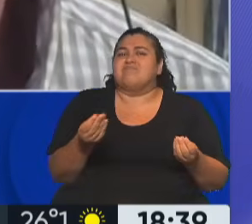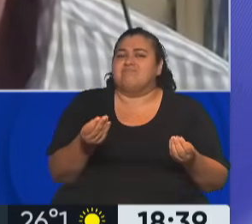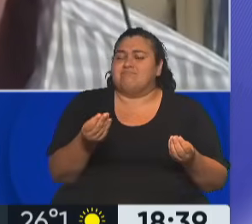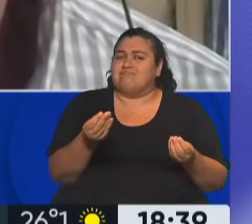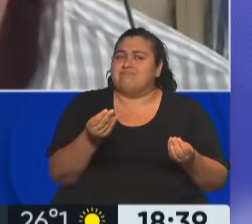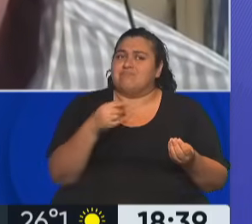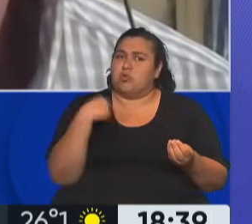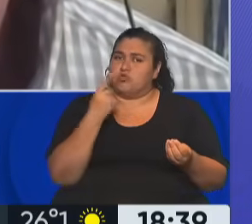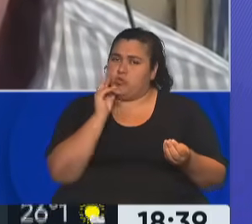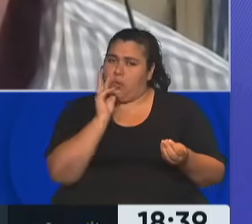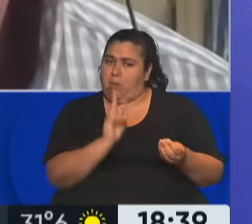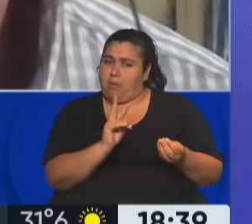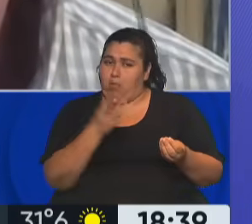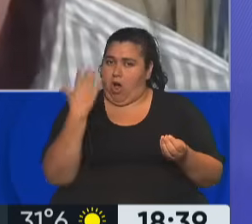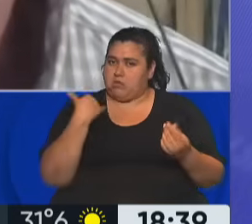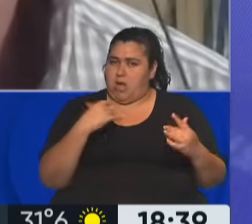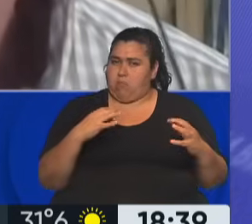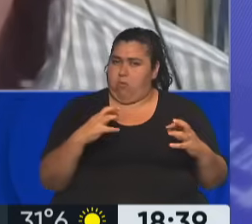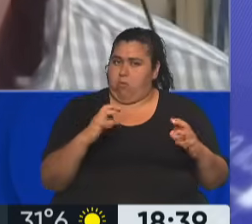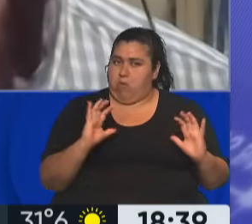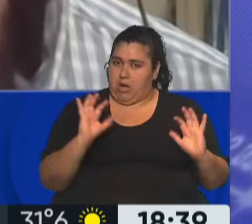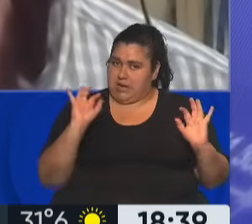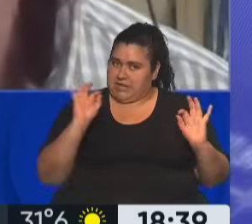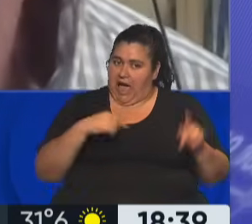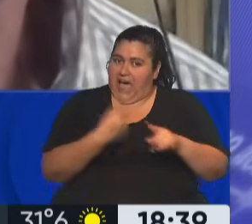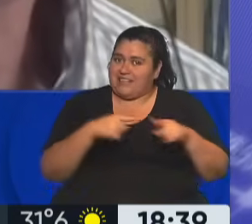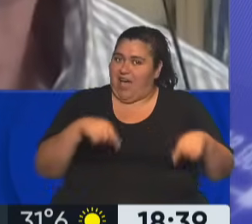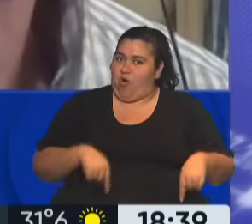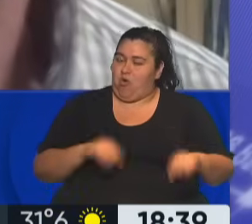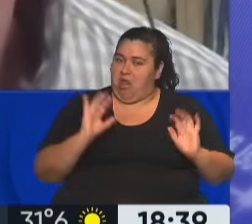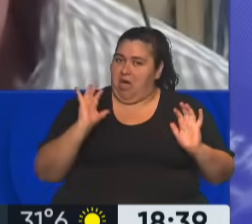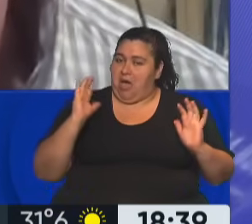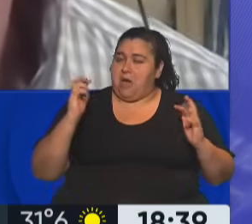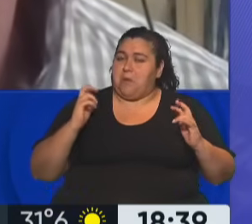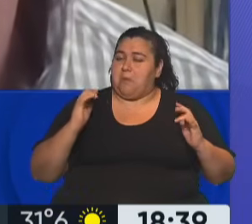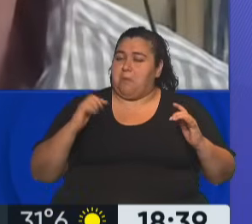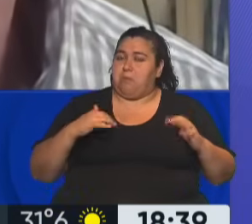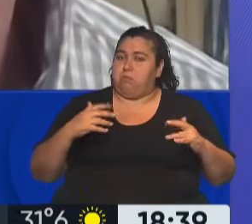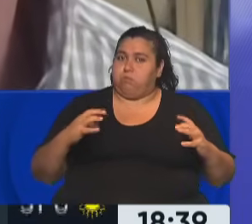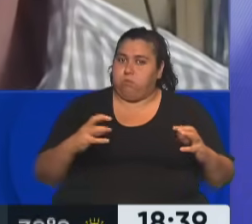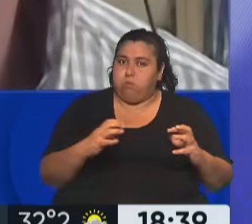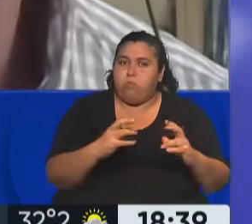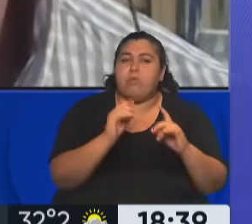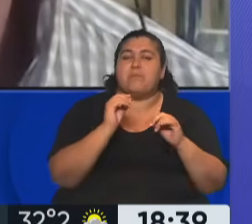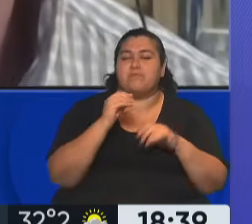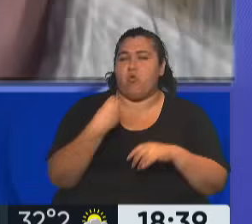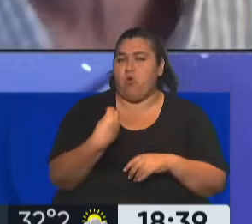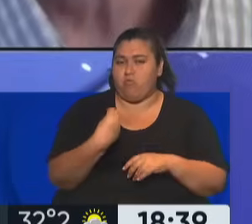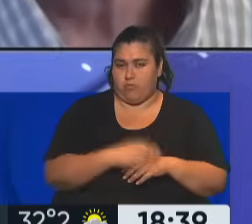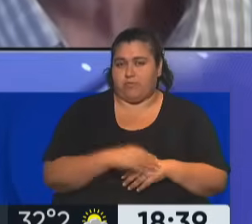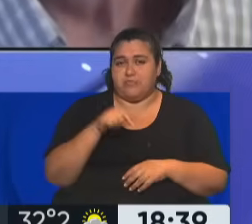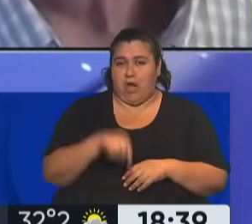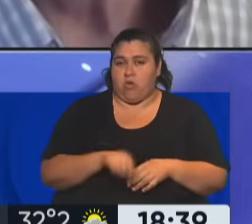habíamos visto hasta ahora, ¿verdad? Es cierto, de alguna manera lo que estamos viendo es una nueva fase en la